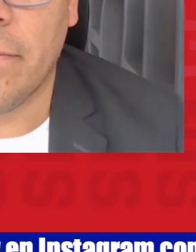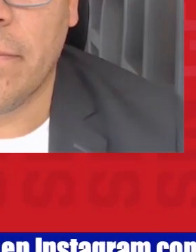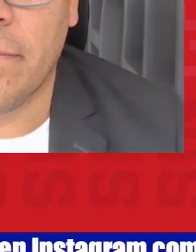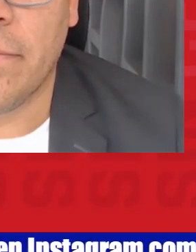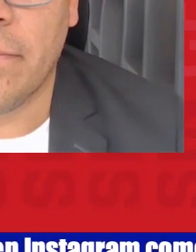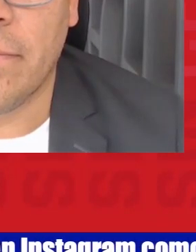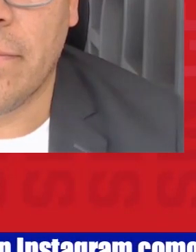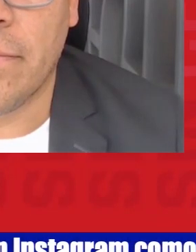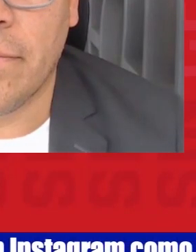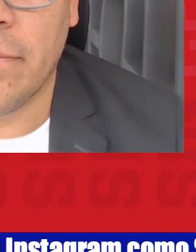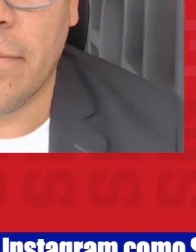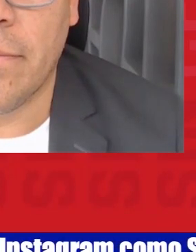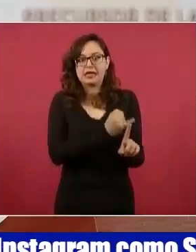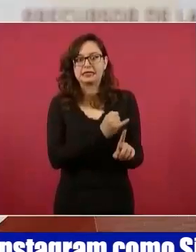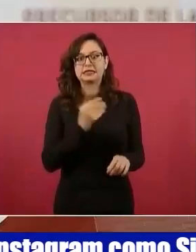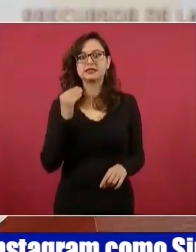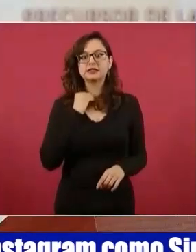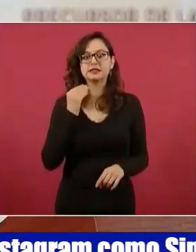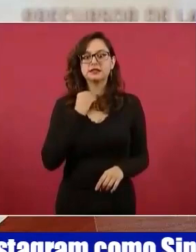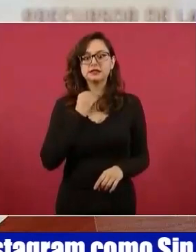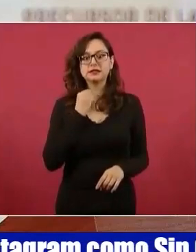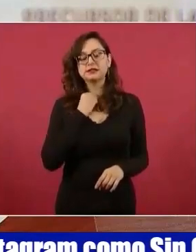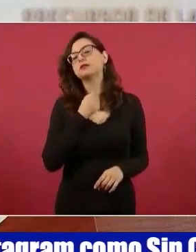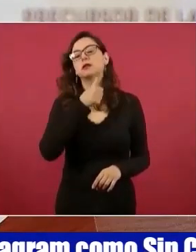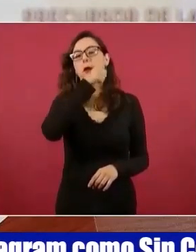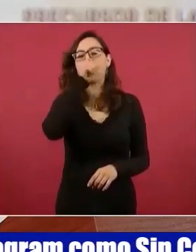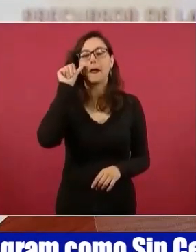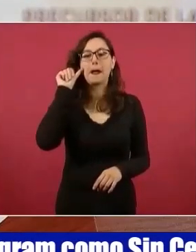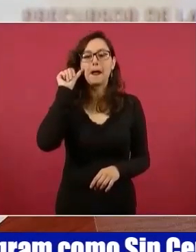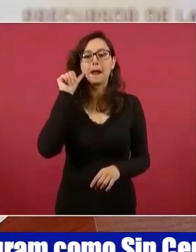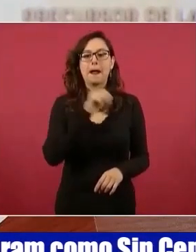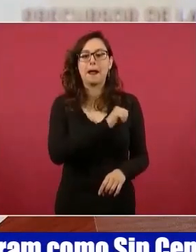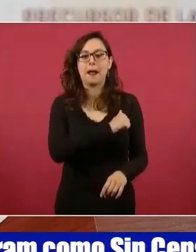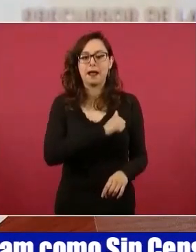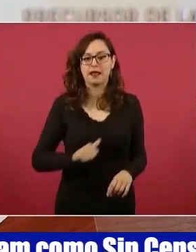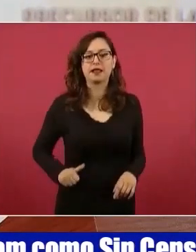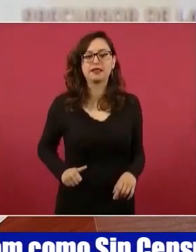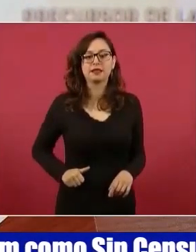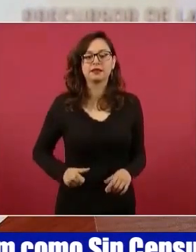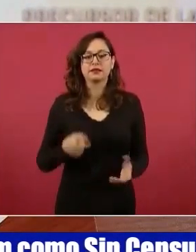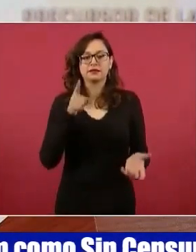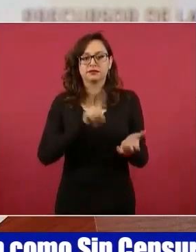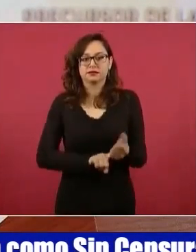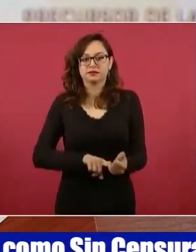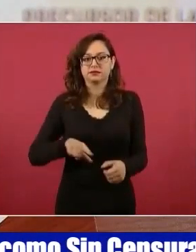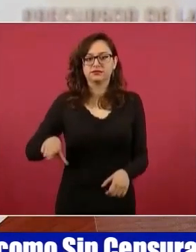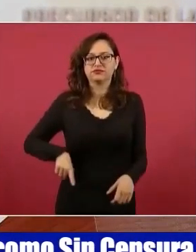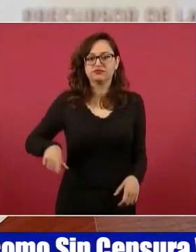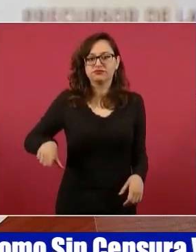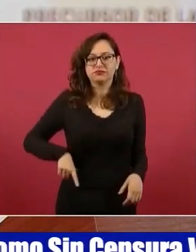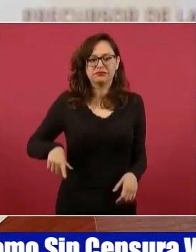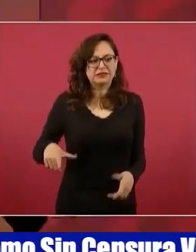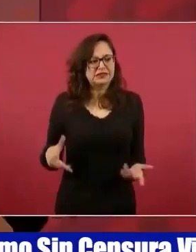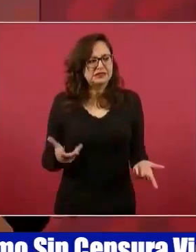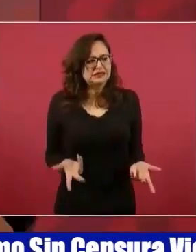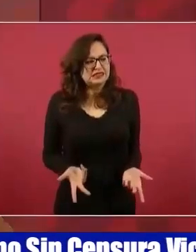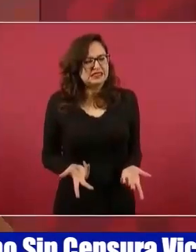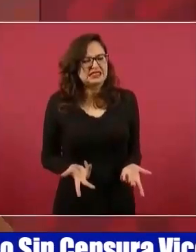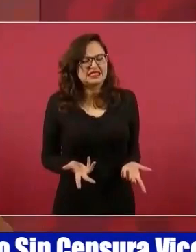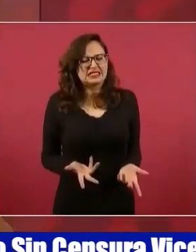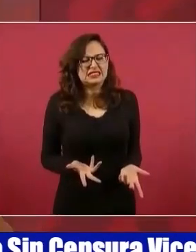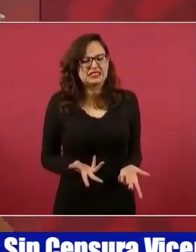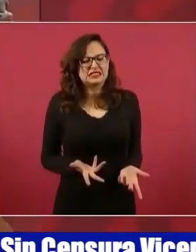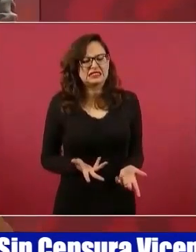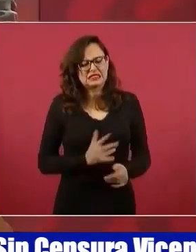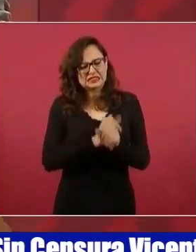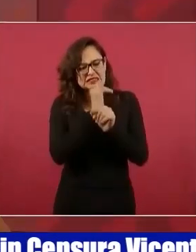Azteca, en Grupo Imagen, en Milenio, por defender la soberanía energética, por ejemplo, o intentar revertir estas